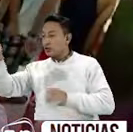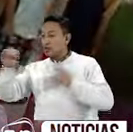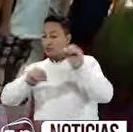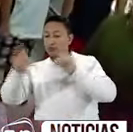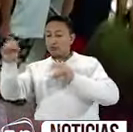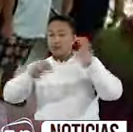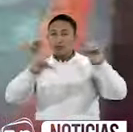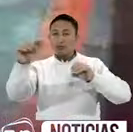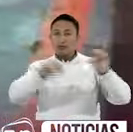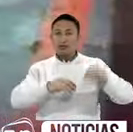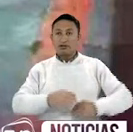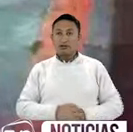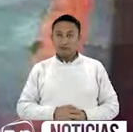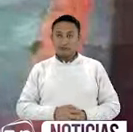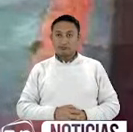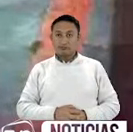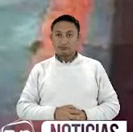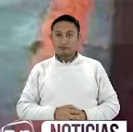algún producto.